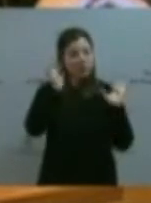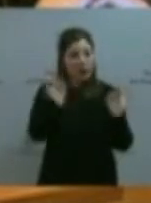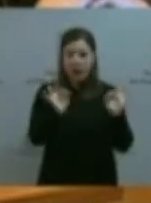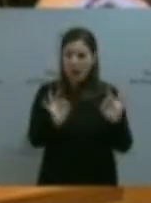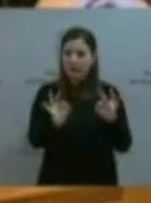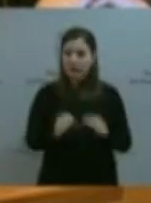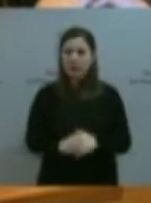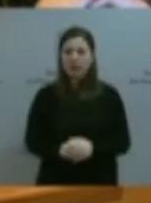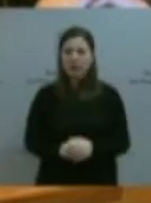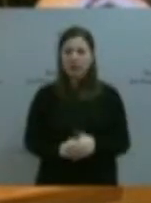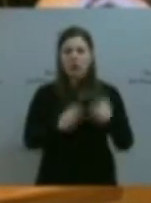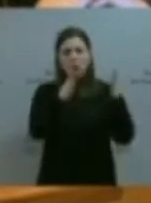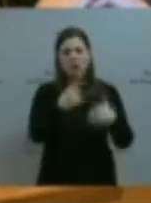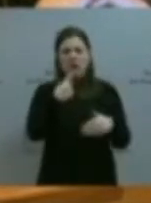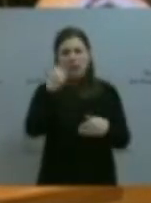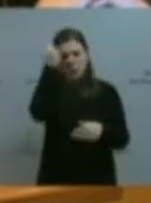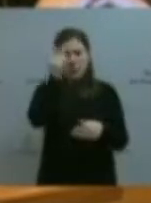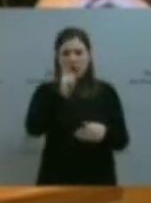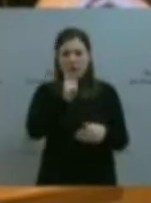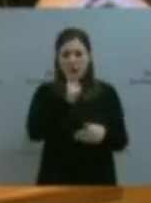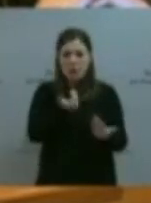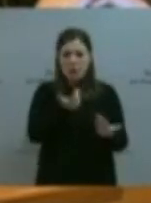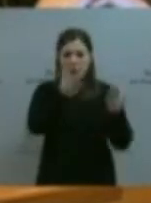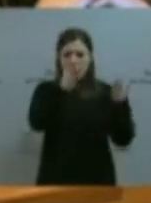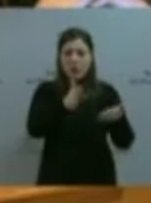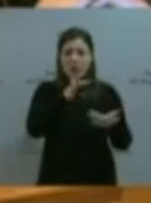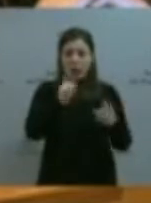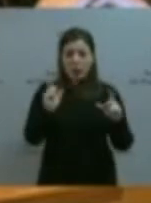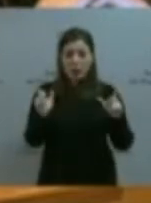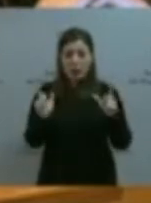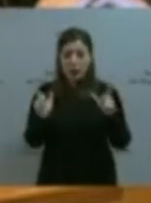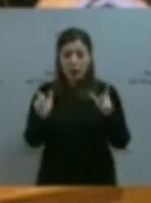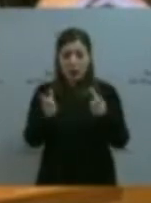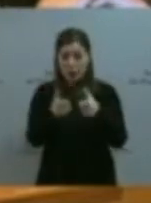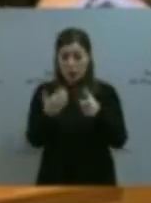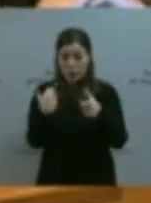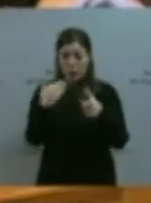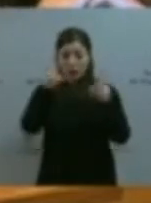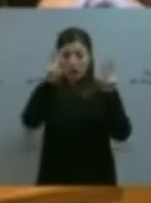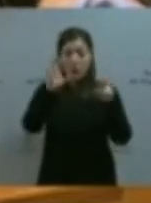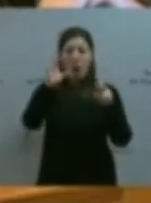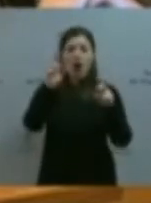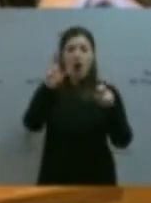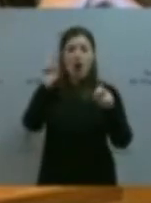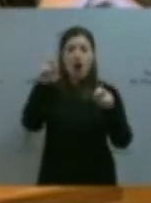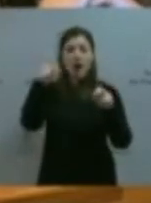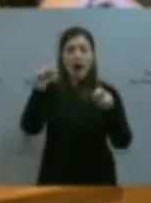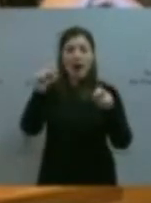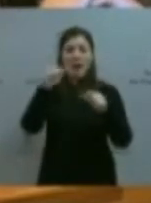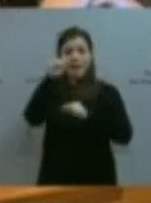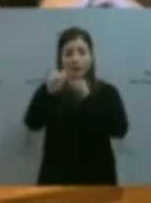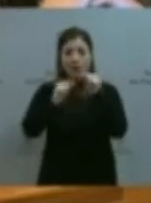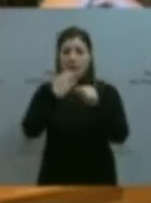sea, usted ahora tiene una reunión con el coronavirus, si tienen que esperar 11 días para que les diagnostiquen, bueno, me parece que la